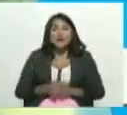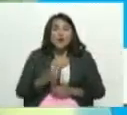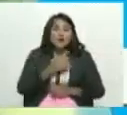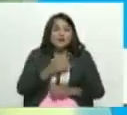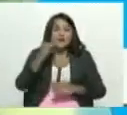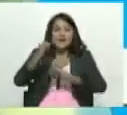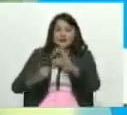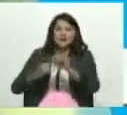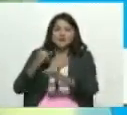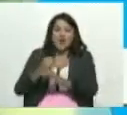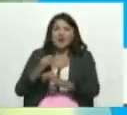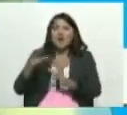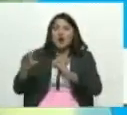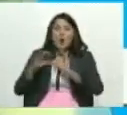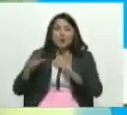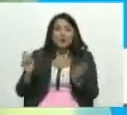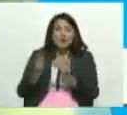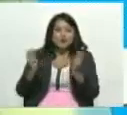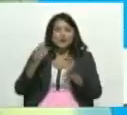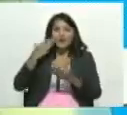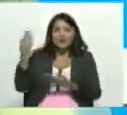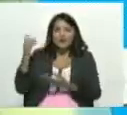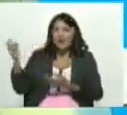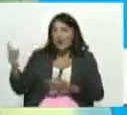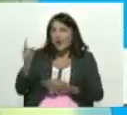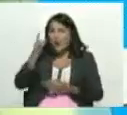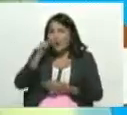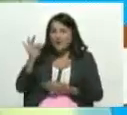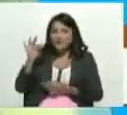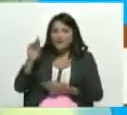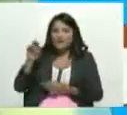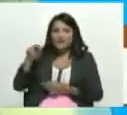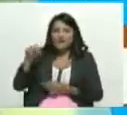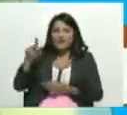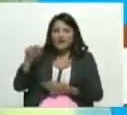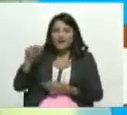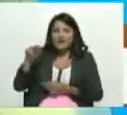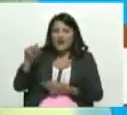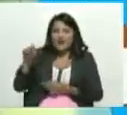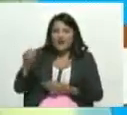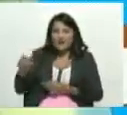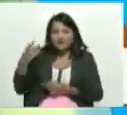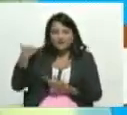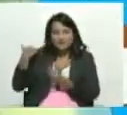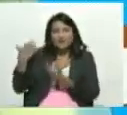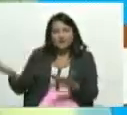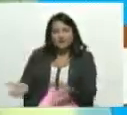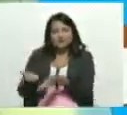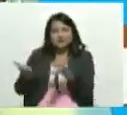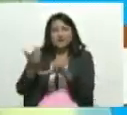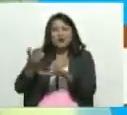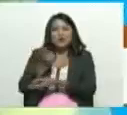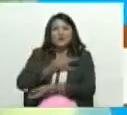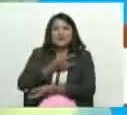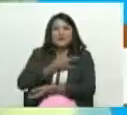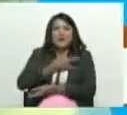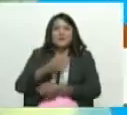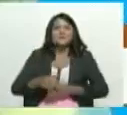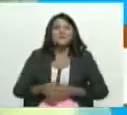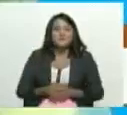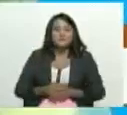mi amigo y camarada Fernando huevada y deólogo impulsor de esa universidad estamos trabajando allí igual que atilio